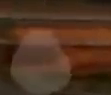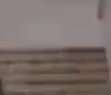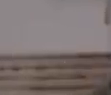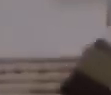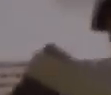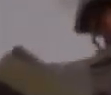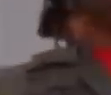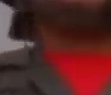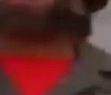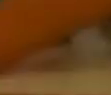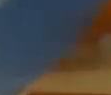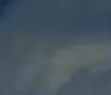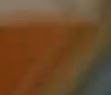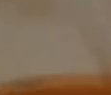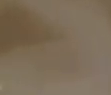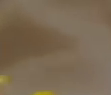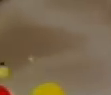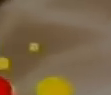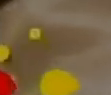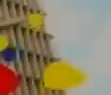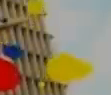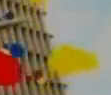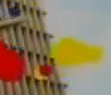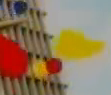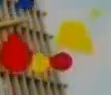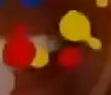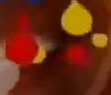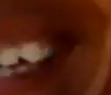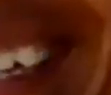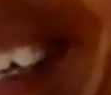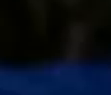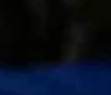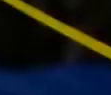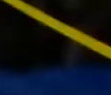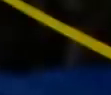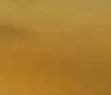Esta transmisión conjunta de radio y televisión.